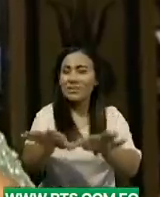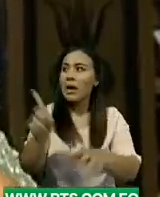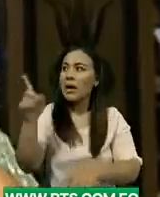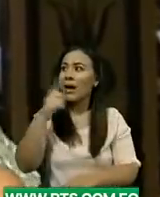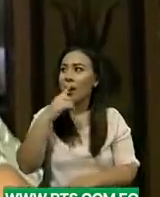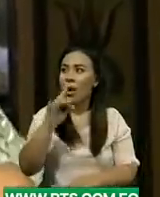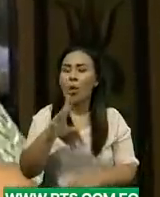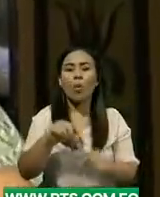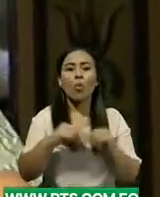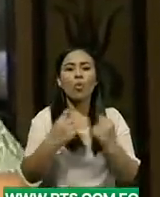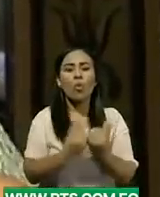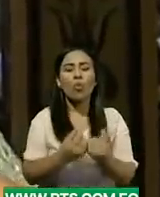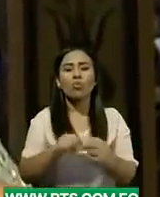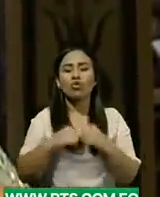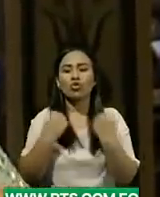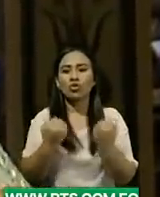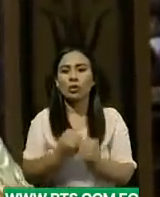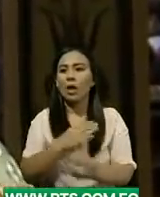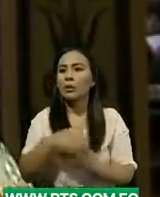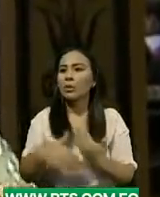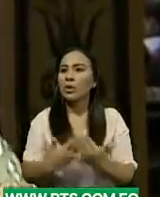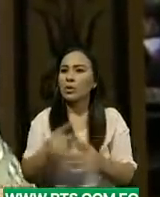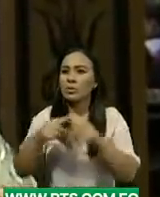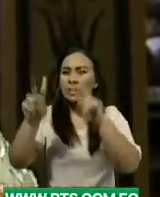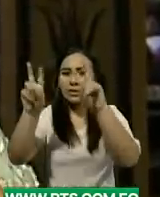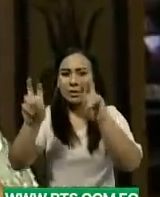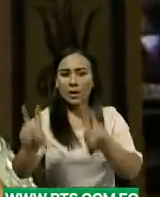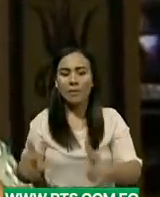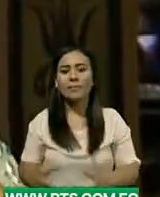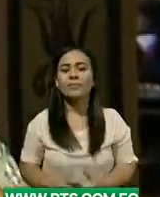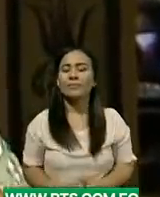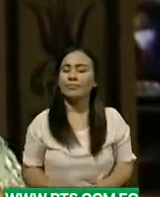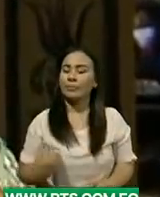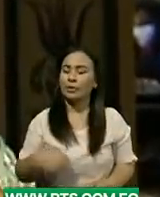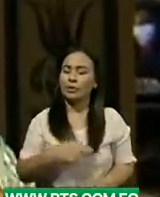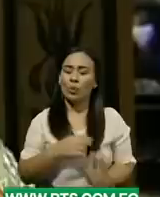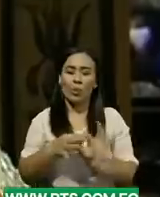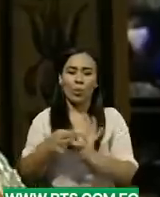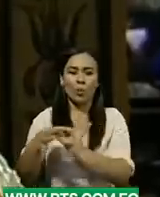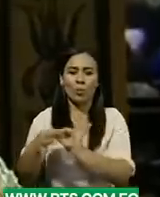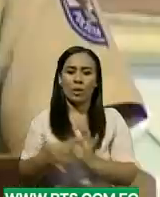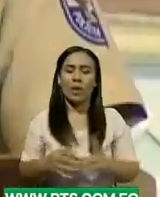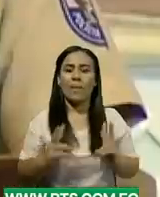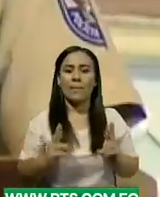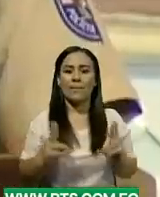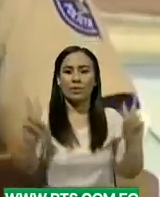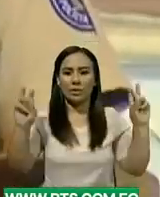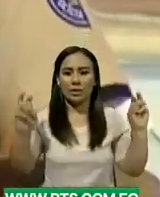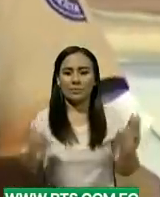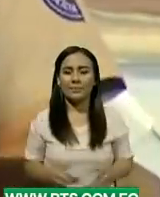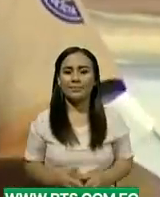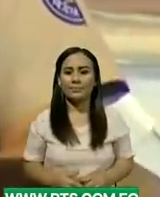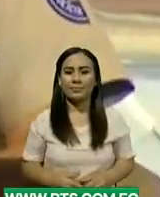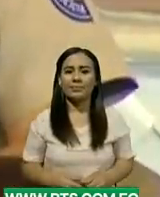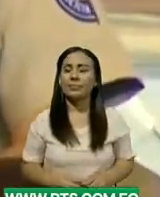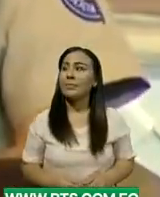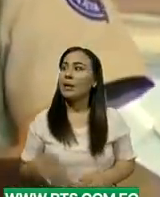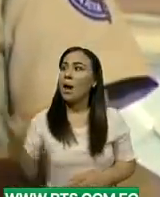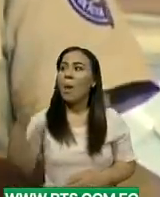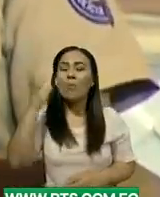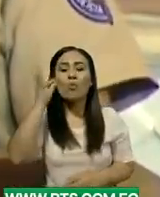grupos sociales, encaminados en distintos aspectos, estamos unidos en una sola causa. Distinguidas